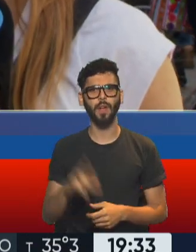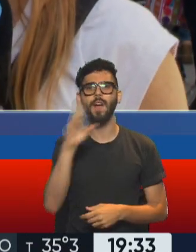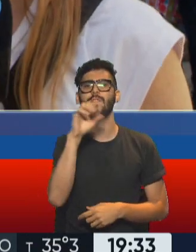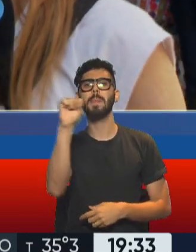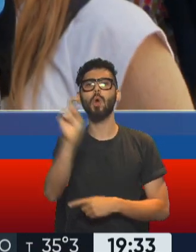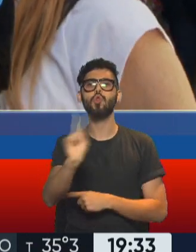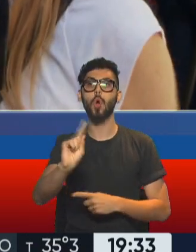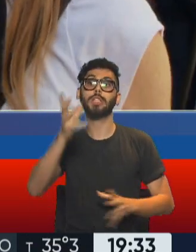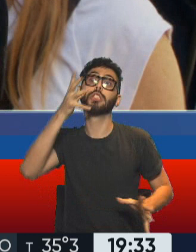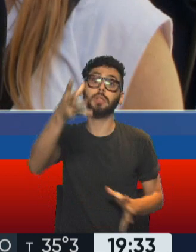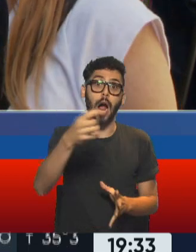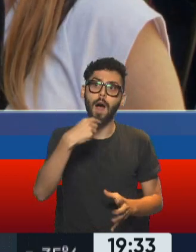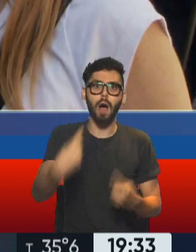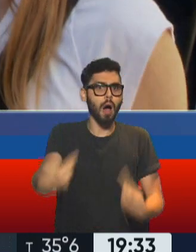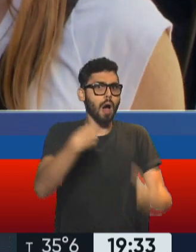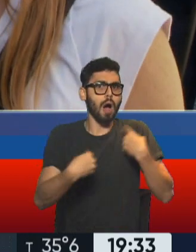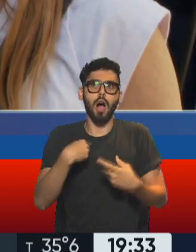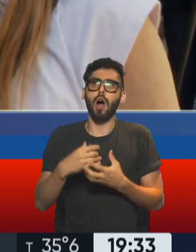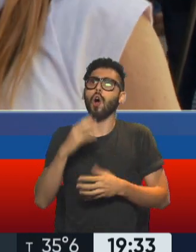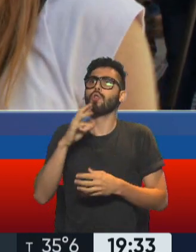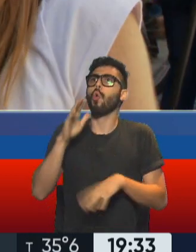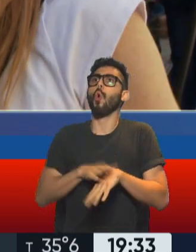ahora parece que las feministas tenemos la culpa de todo, somos responsables de